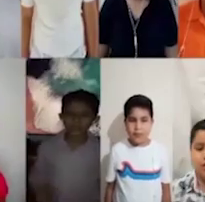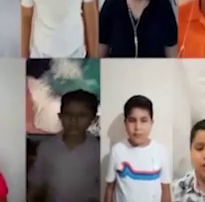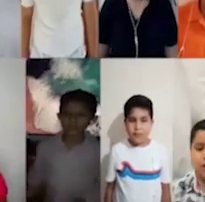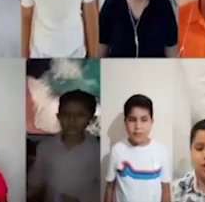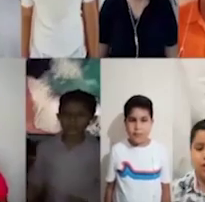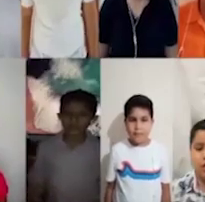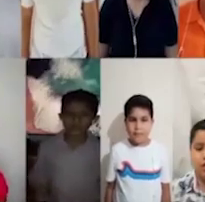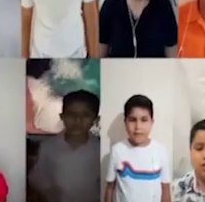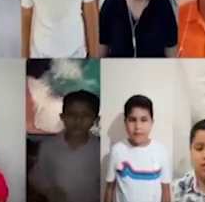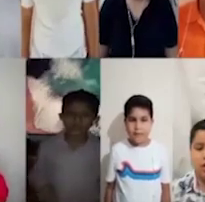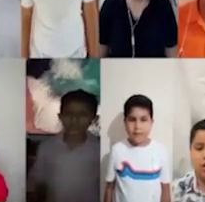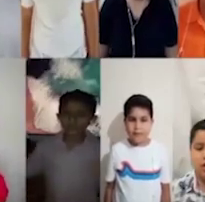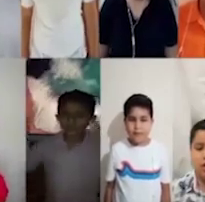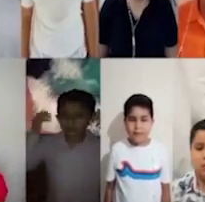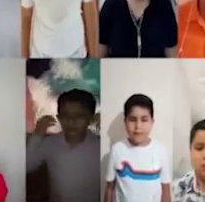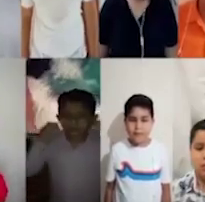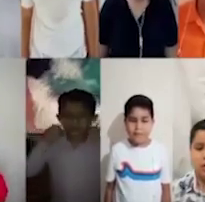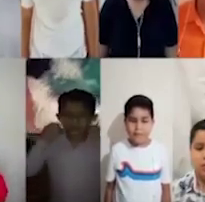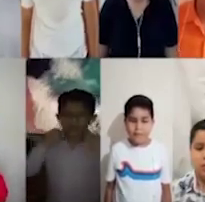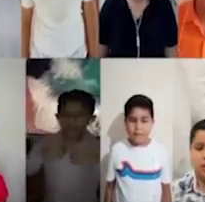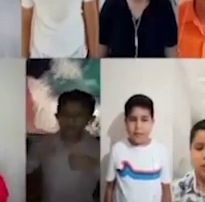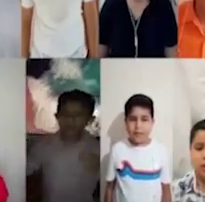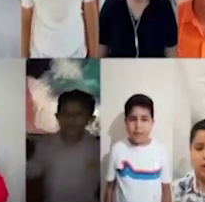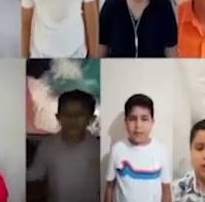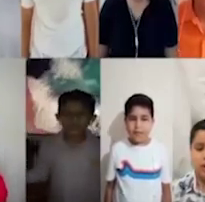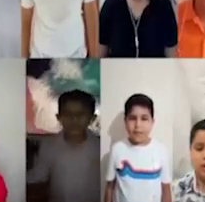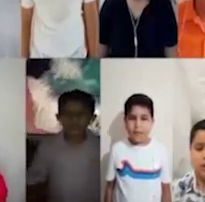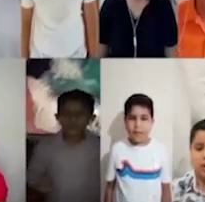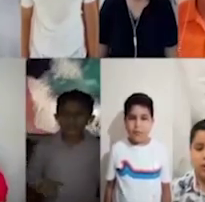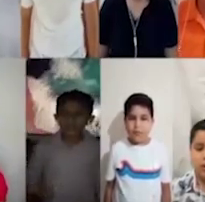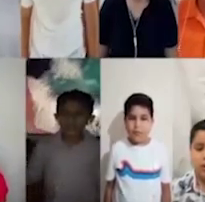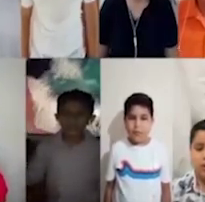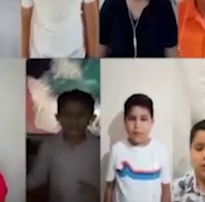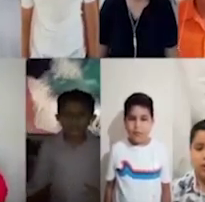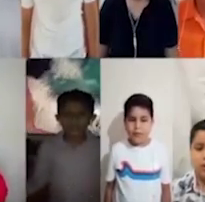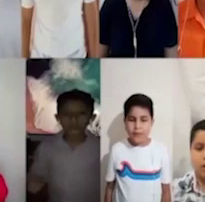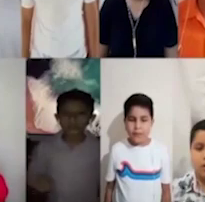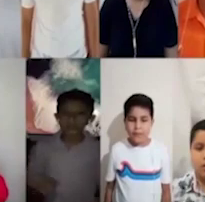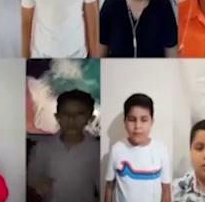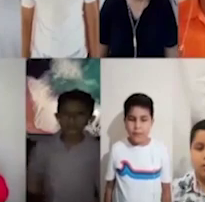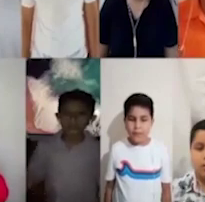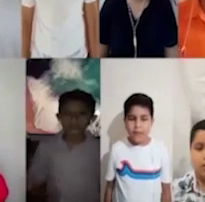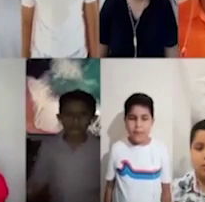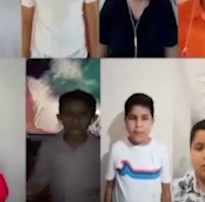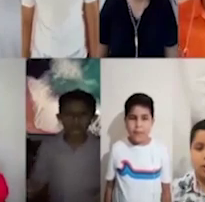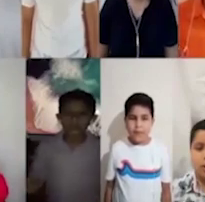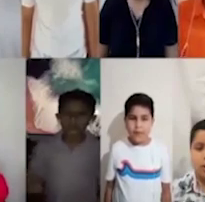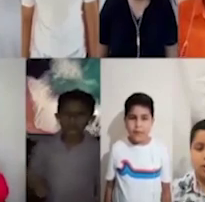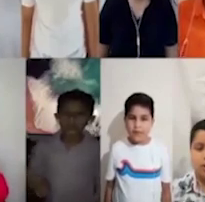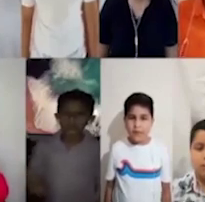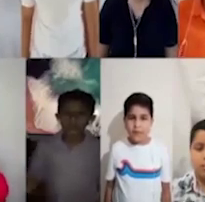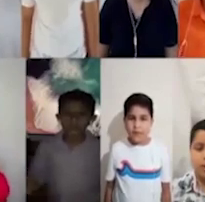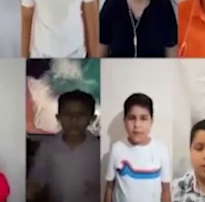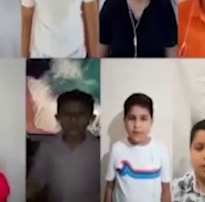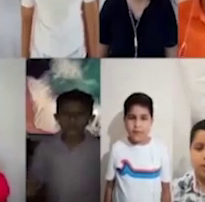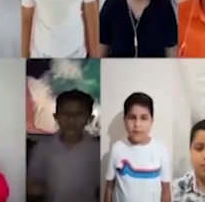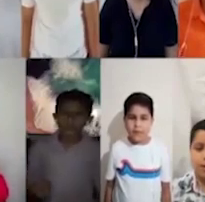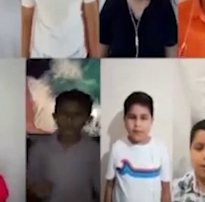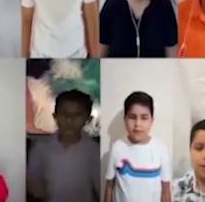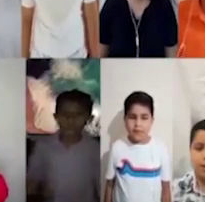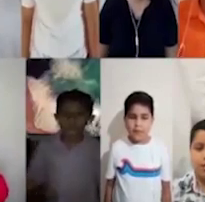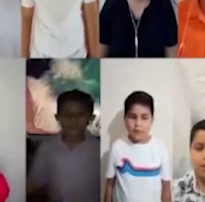blancas olas su carita podía blanquear. La negrita cucurumbe a